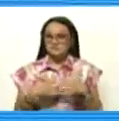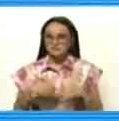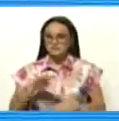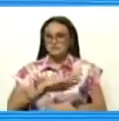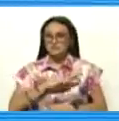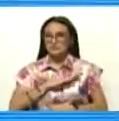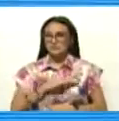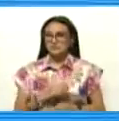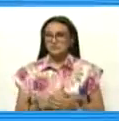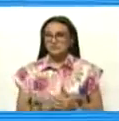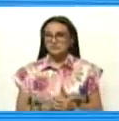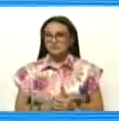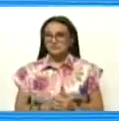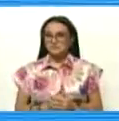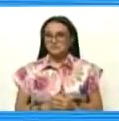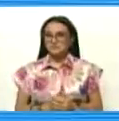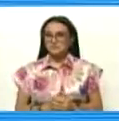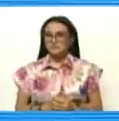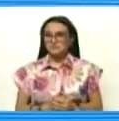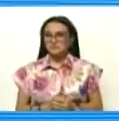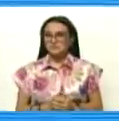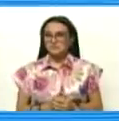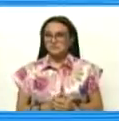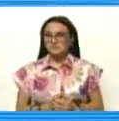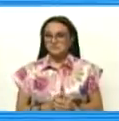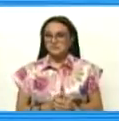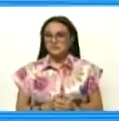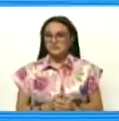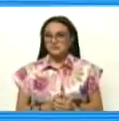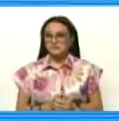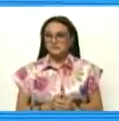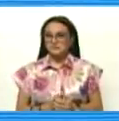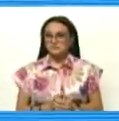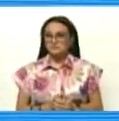nuestras que tenemos en el extranjero se la han robado,